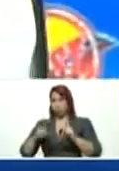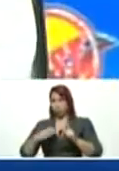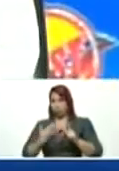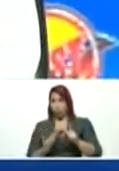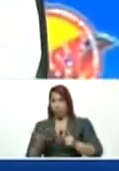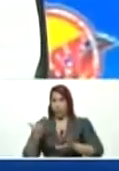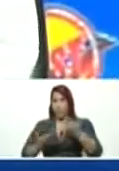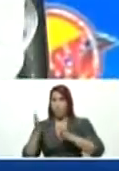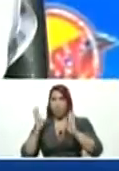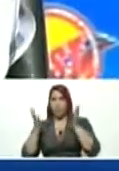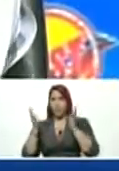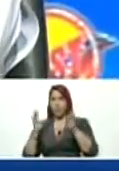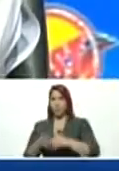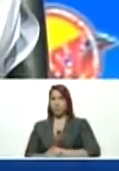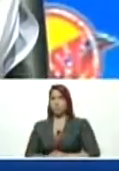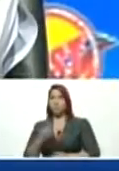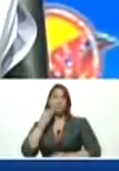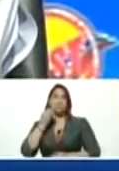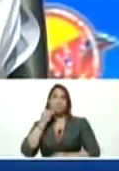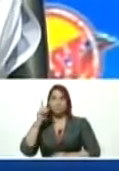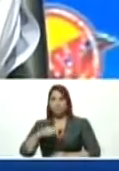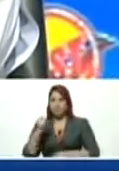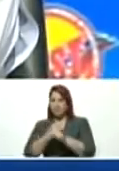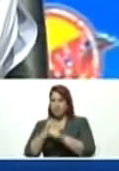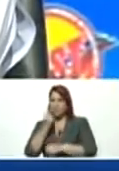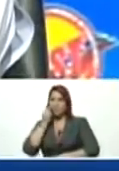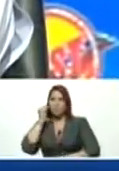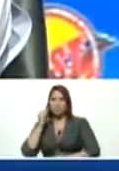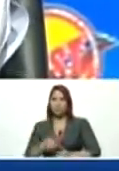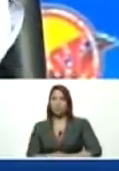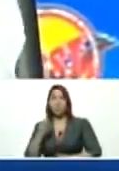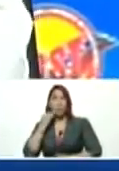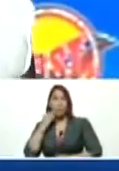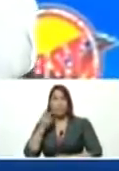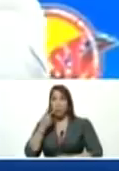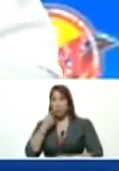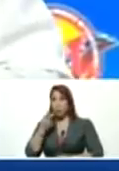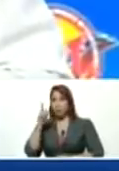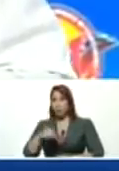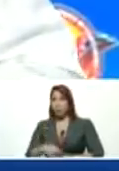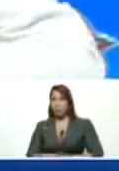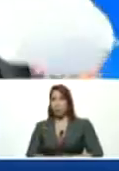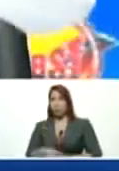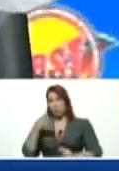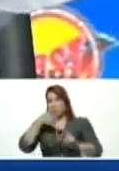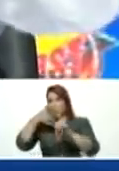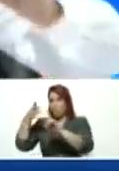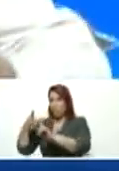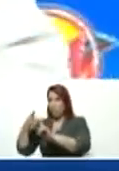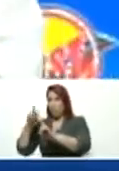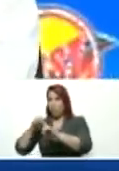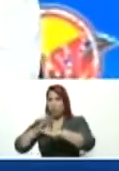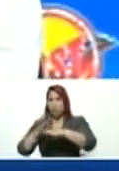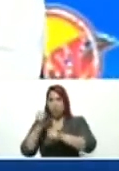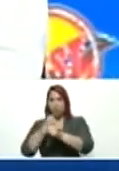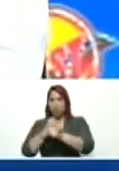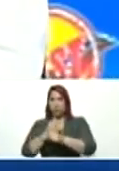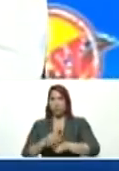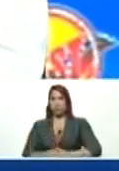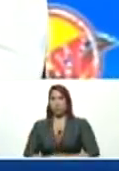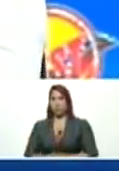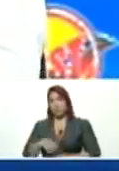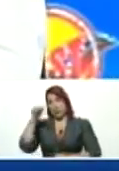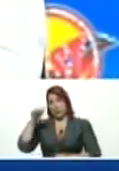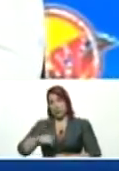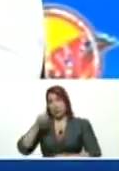intercambiar experiencias en lo laboral experiencia en lo político y sobre todo en los formativos algo trabajador por eso